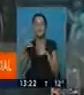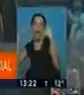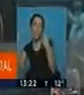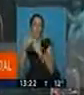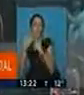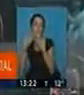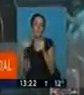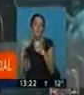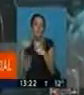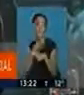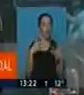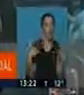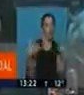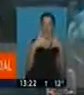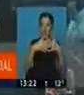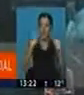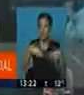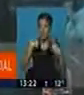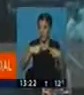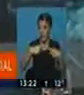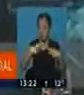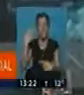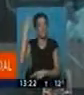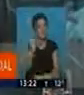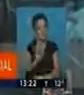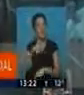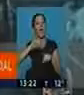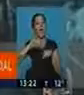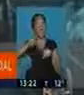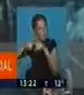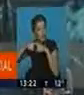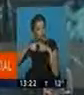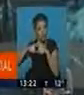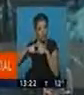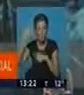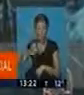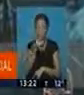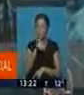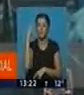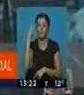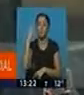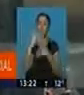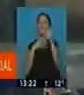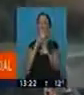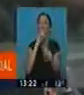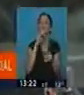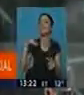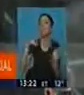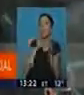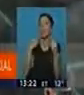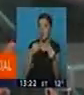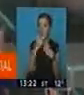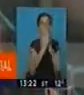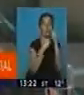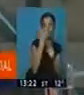versus unión aduanera es una discusión en el fondo política acerca del modelo de desarrollo que vos querés para tu país en función de si tenés industria o no tenés industria,